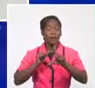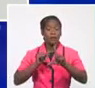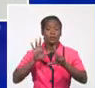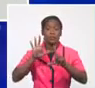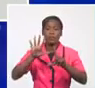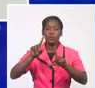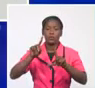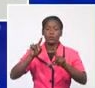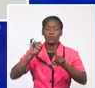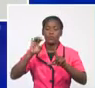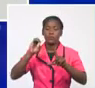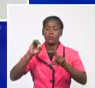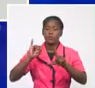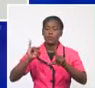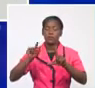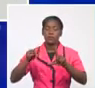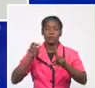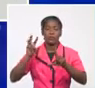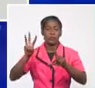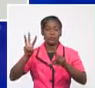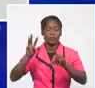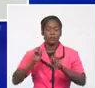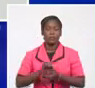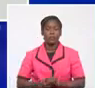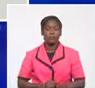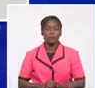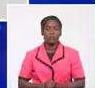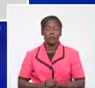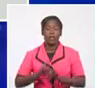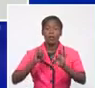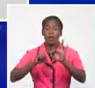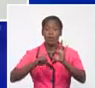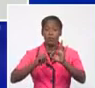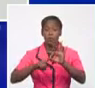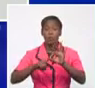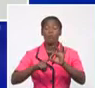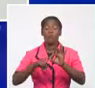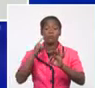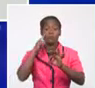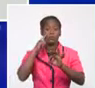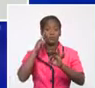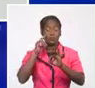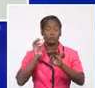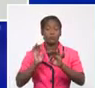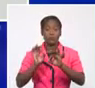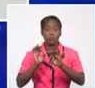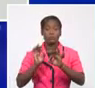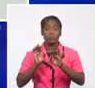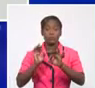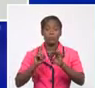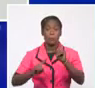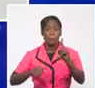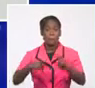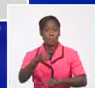506,3, después viene Cabaiguán, que es superior a la de Regla,